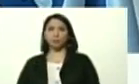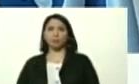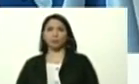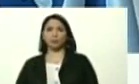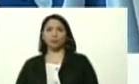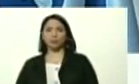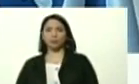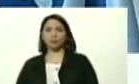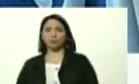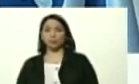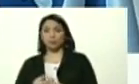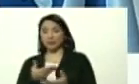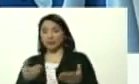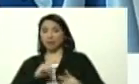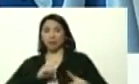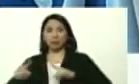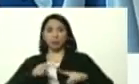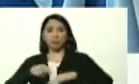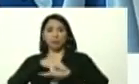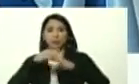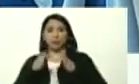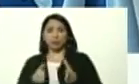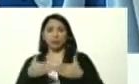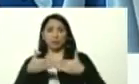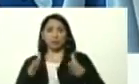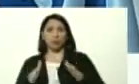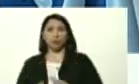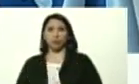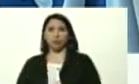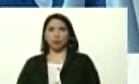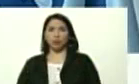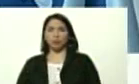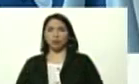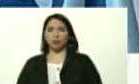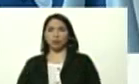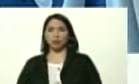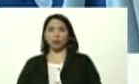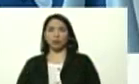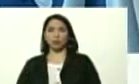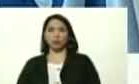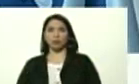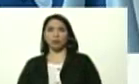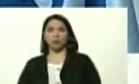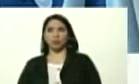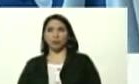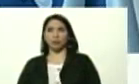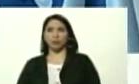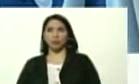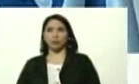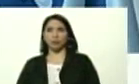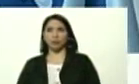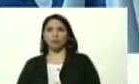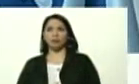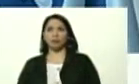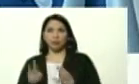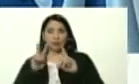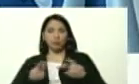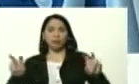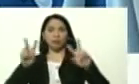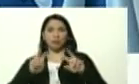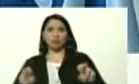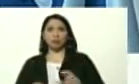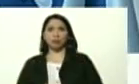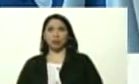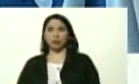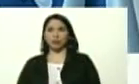esta actuación del Ministerio Público, incluso siempre en permanente comunicación en estos casos con el